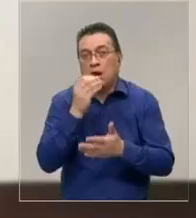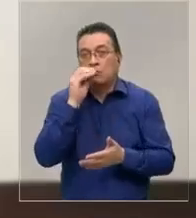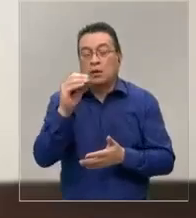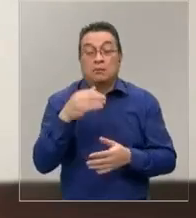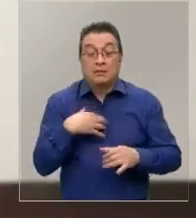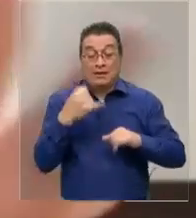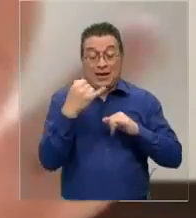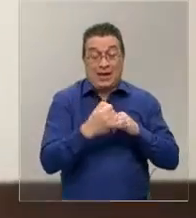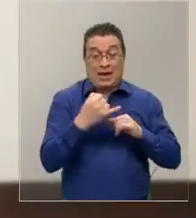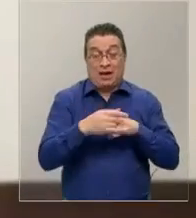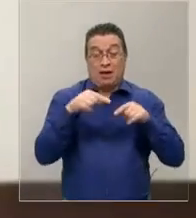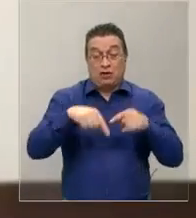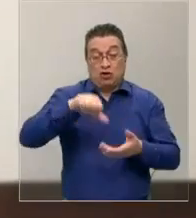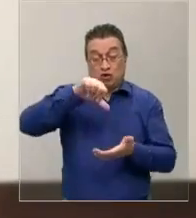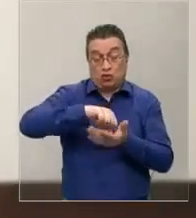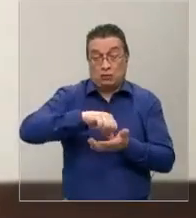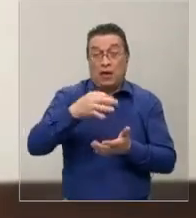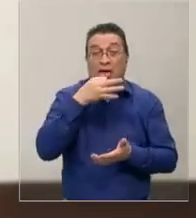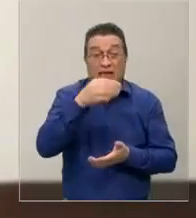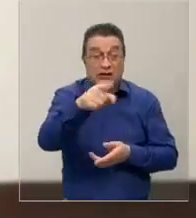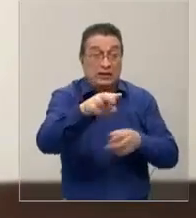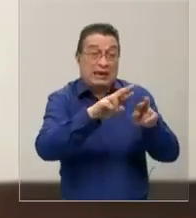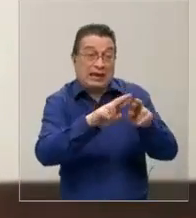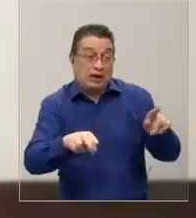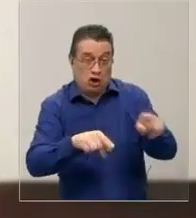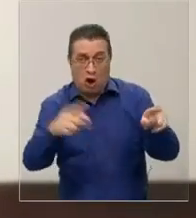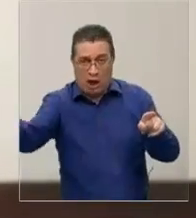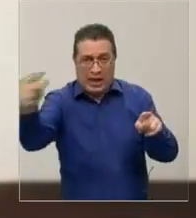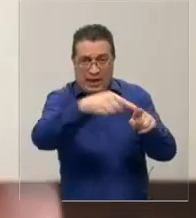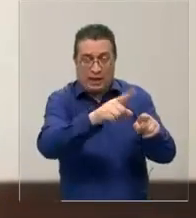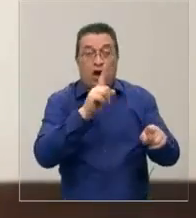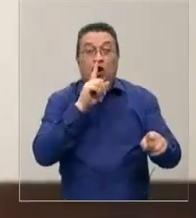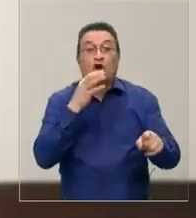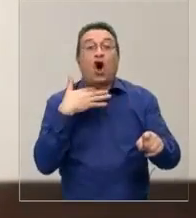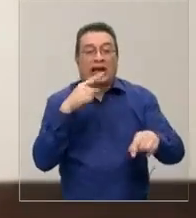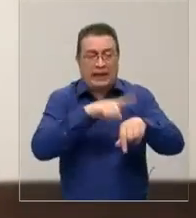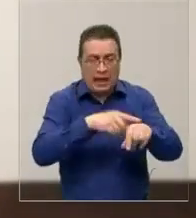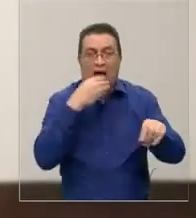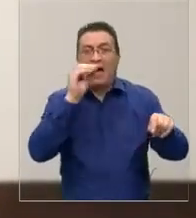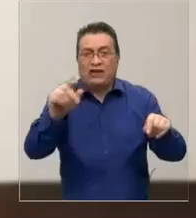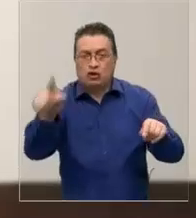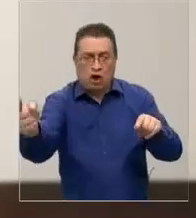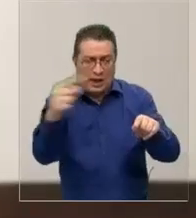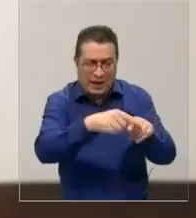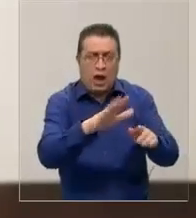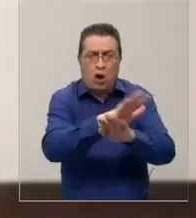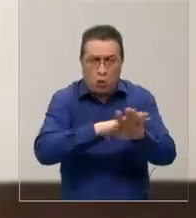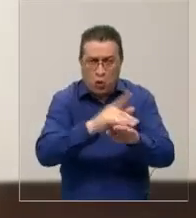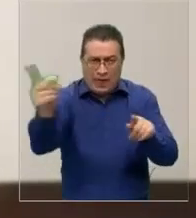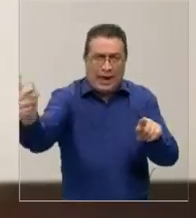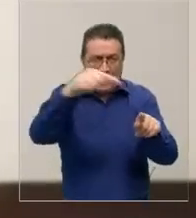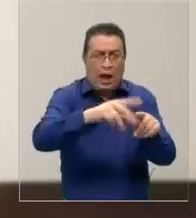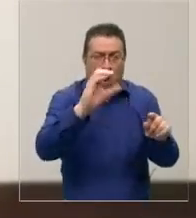mi amigo aquí de la ciudad tanto me dice que está calmado. La toque queda es de tal hora a tal hora. Por favor, cuídate, llega hasta